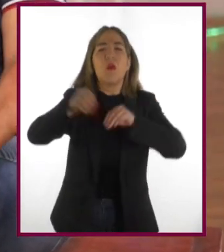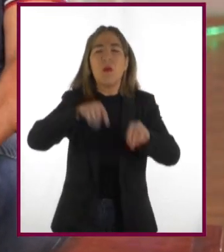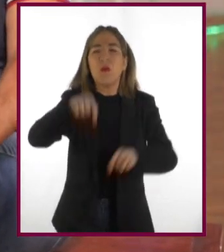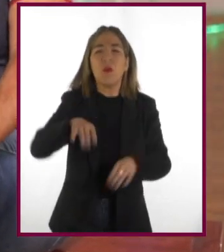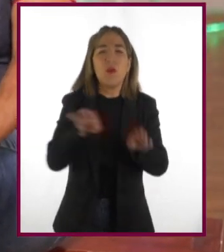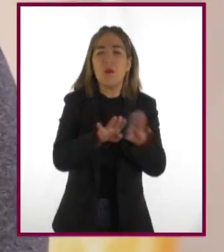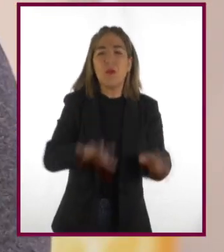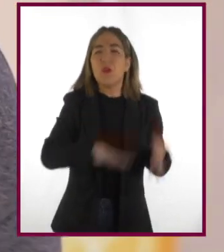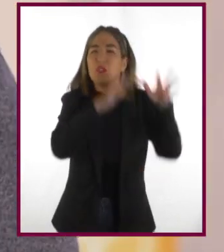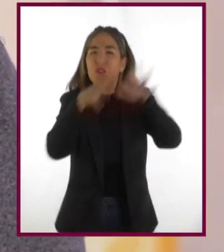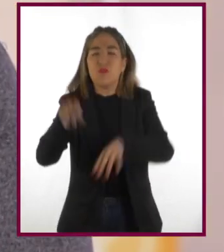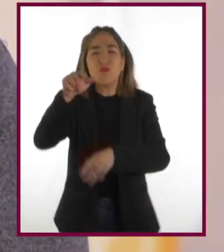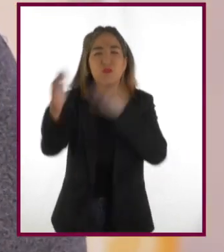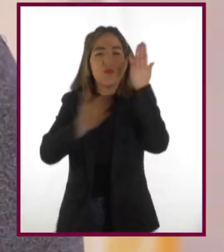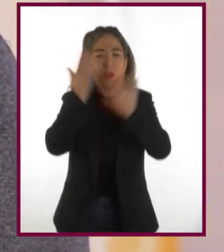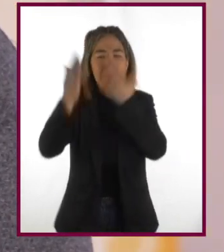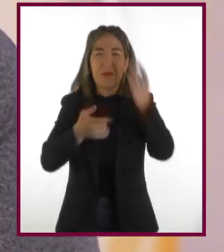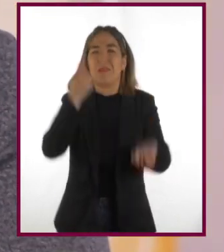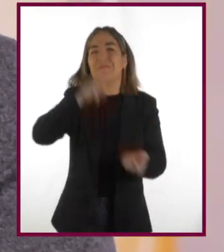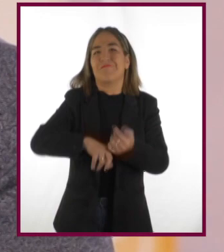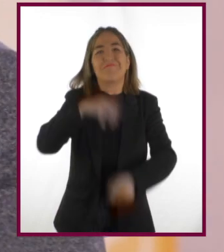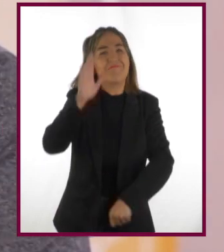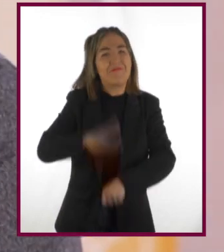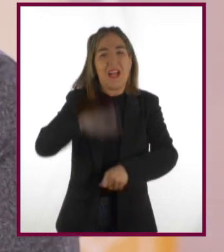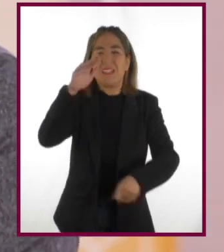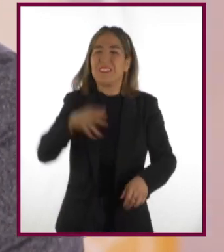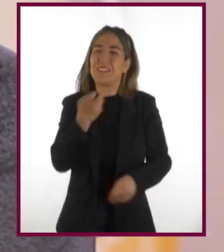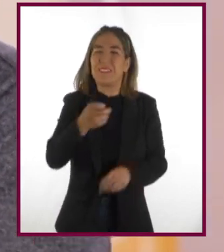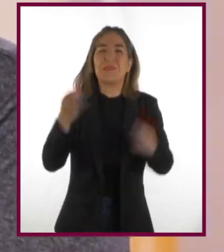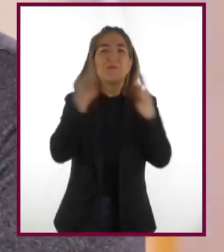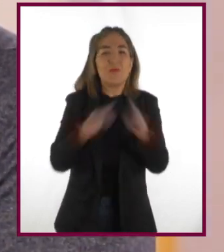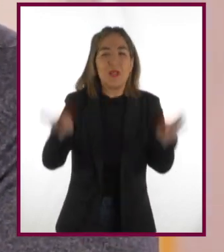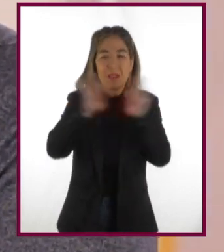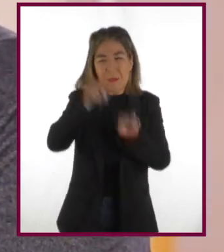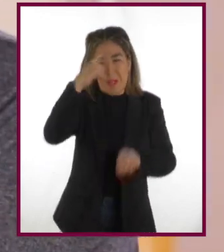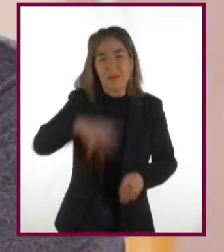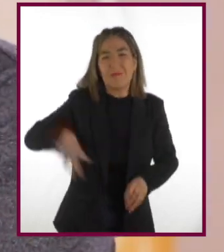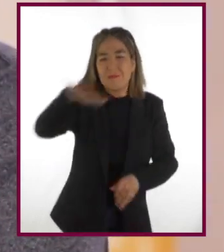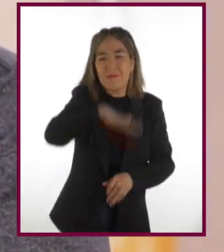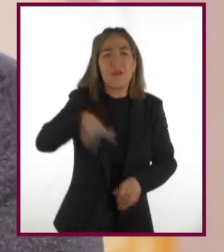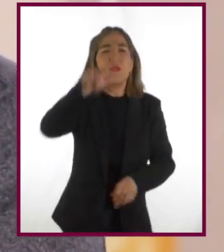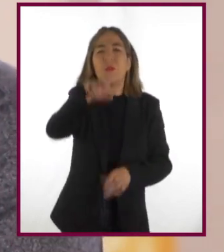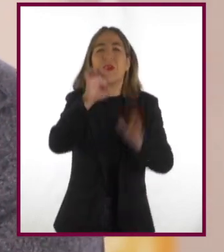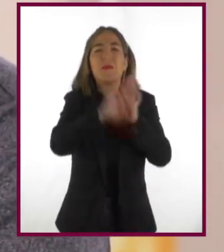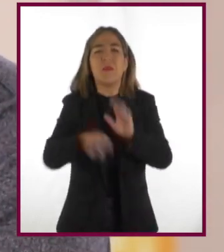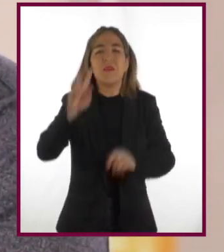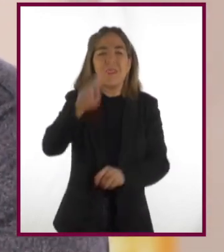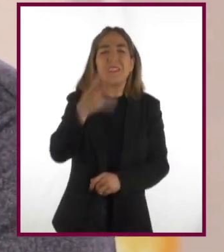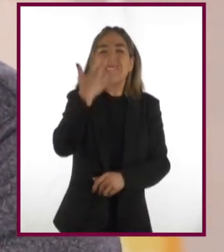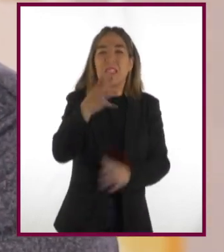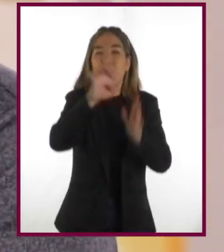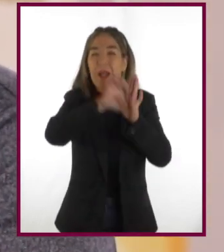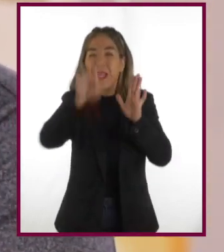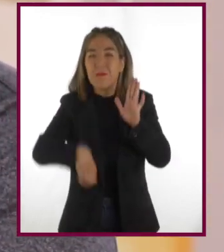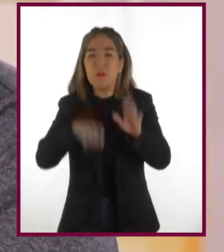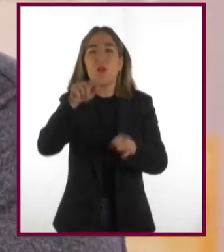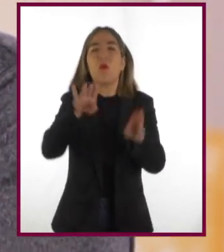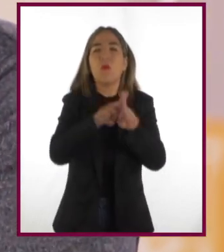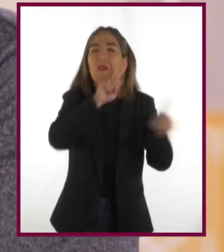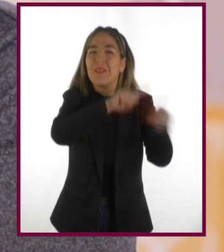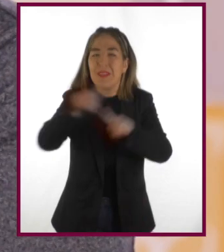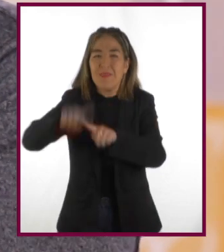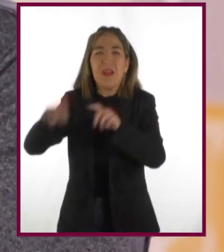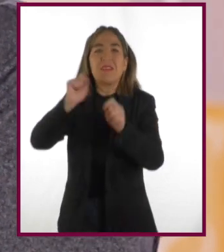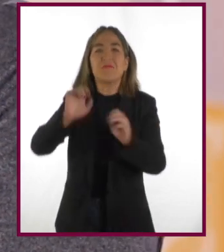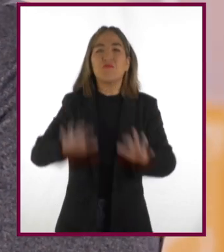el movimiento de los fluidos y su estudio tiene una enorme influencia en nosotros. Puedes encontrar 5 ejemplos cotidianos de fenómenos